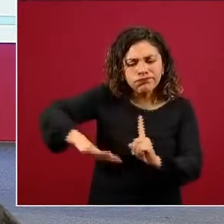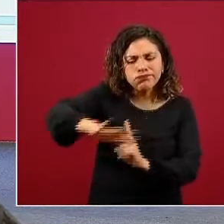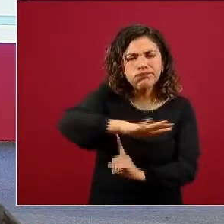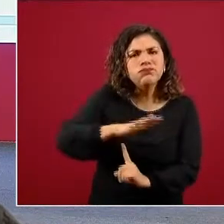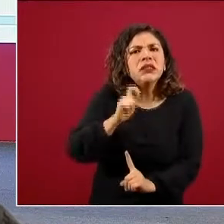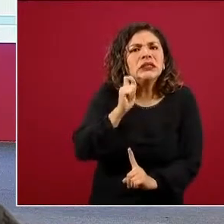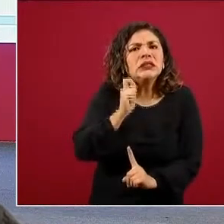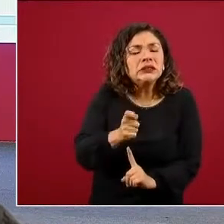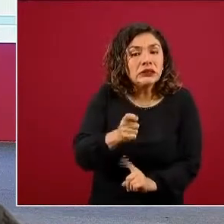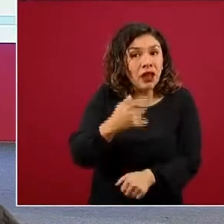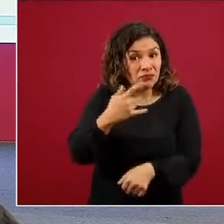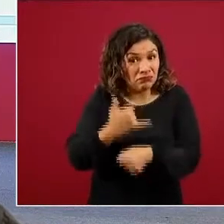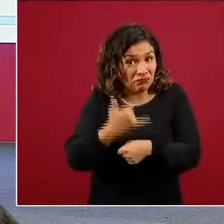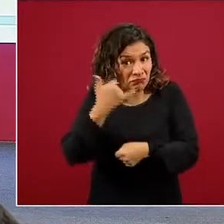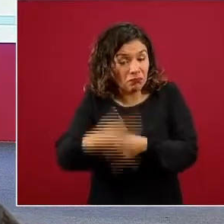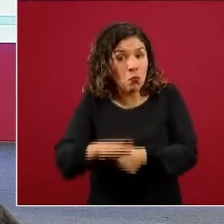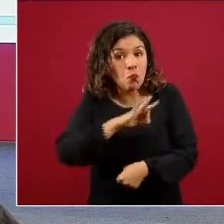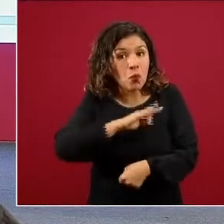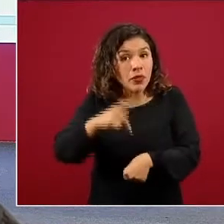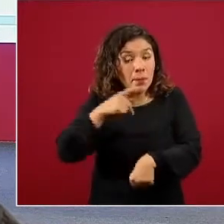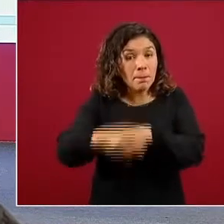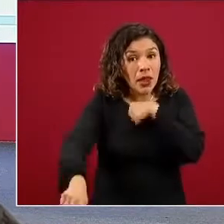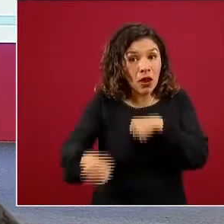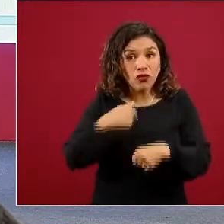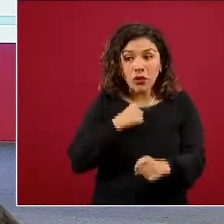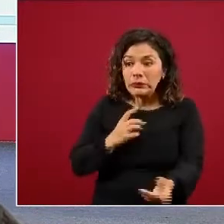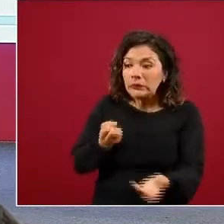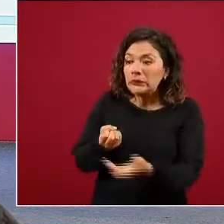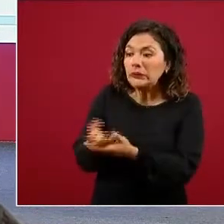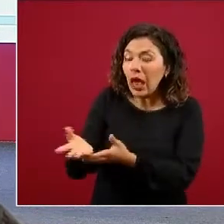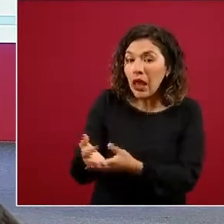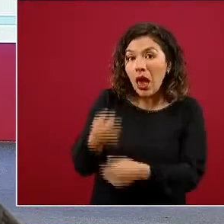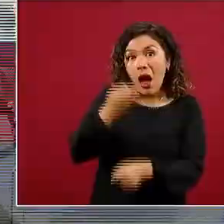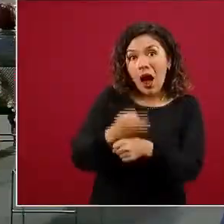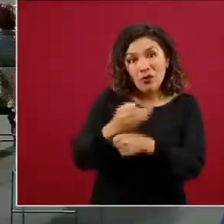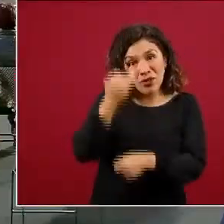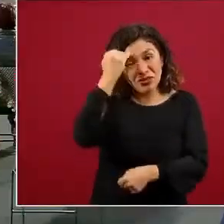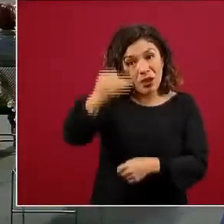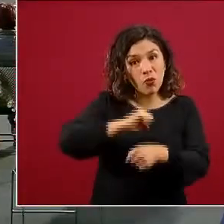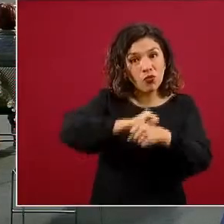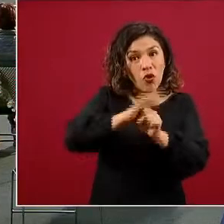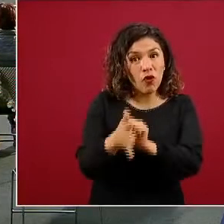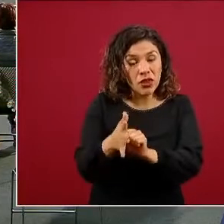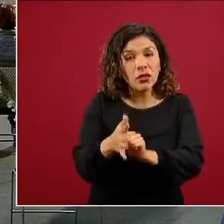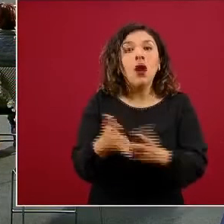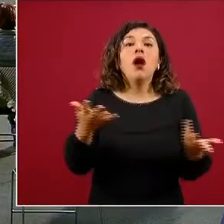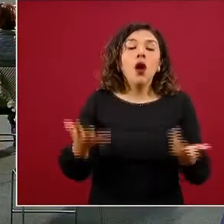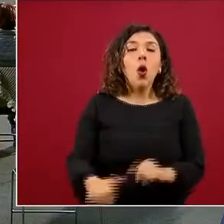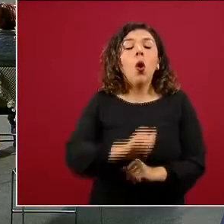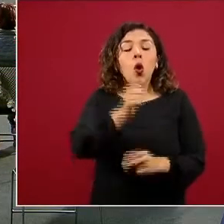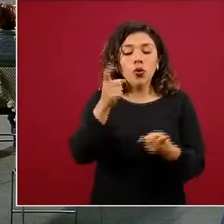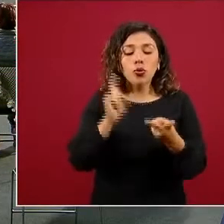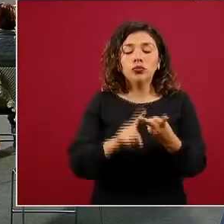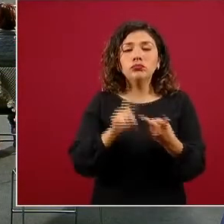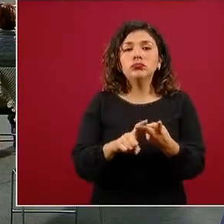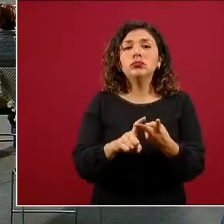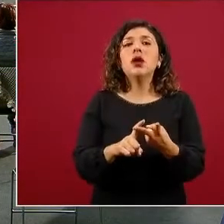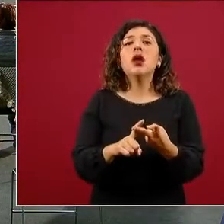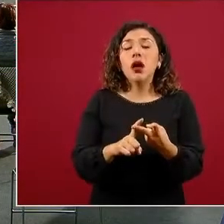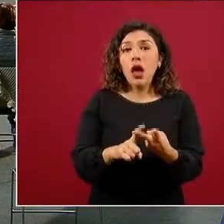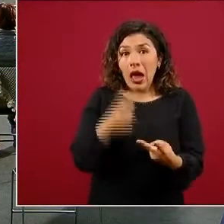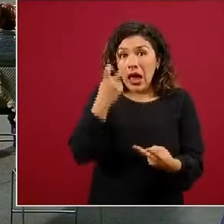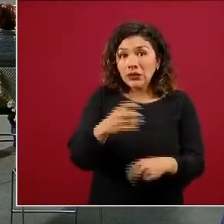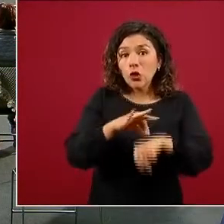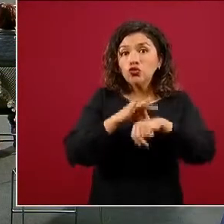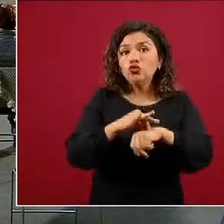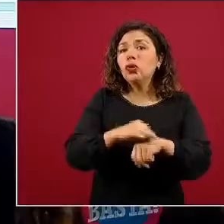un lado, los riesgos que podría enfrentar en términos de la epidemia de COVID y por el otro, cómo esta es